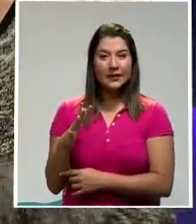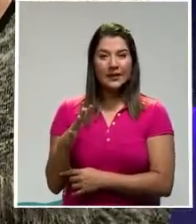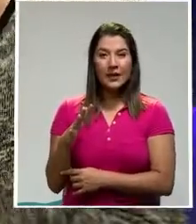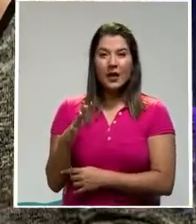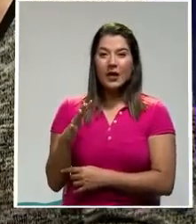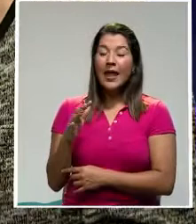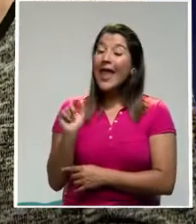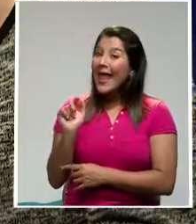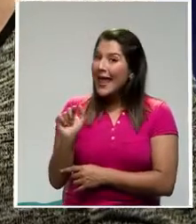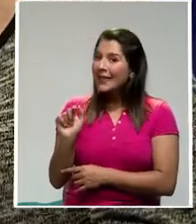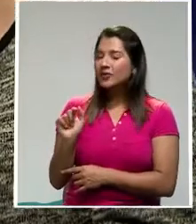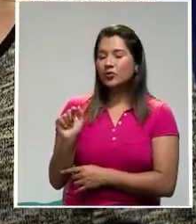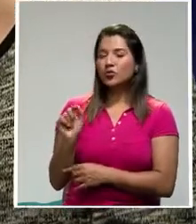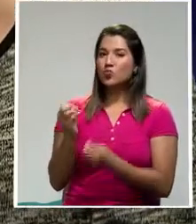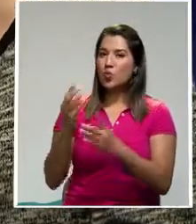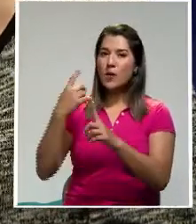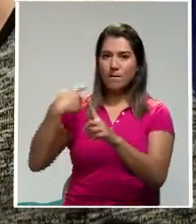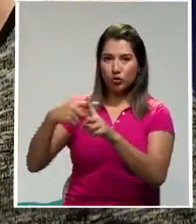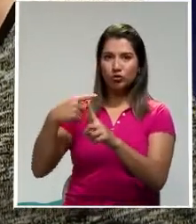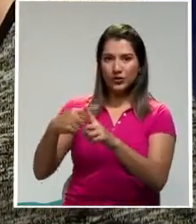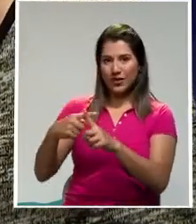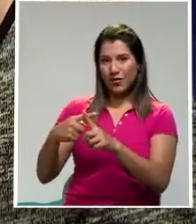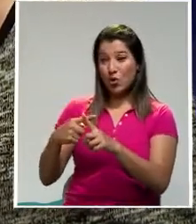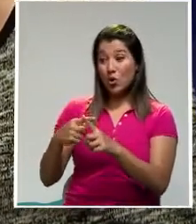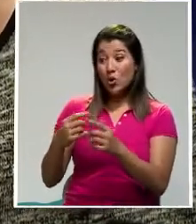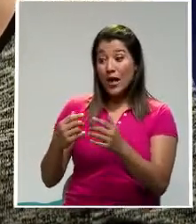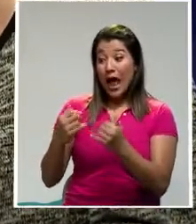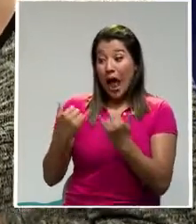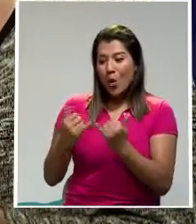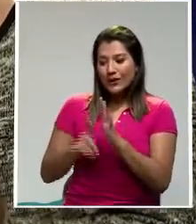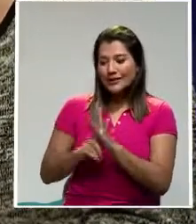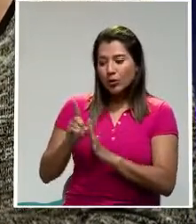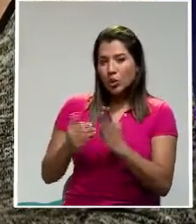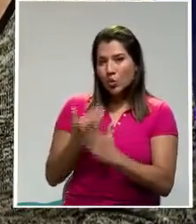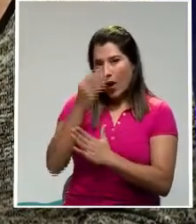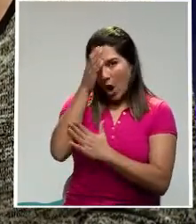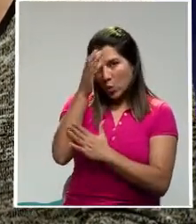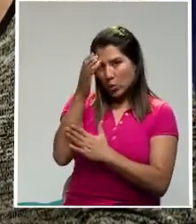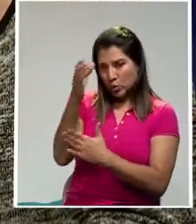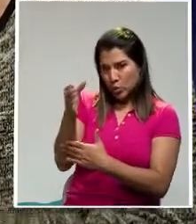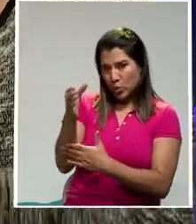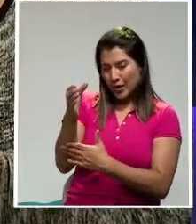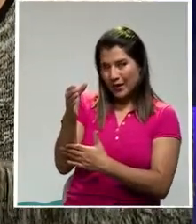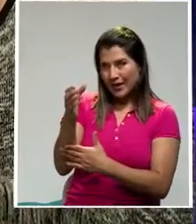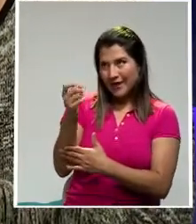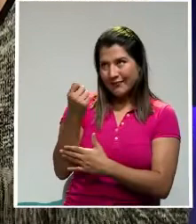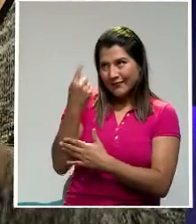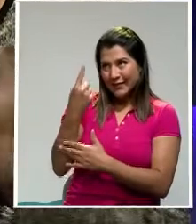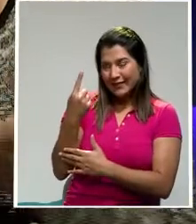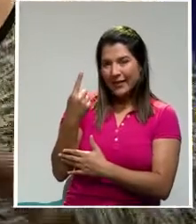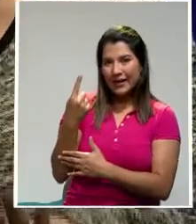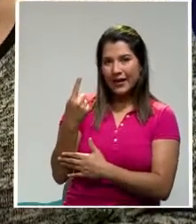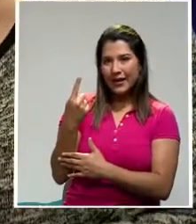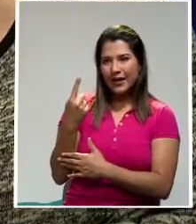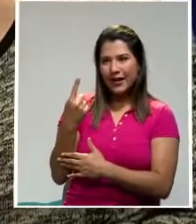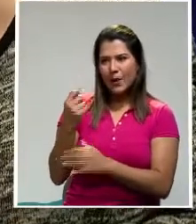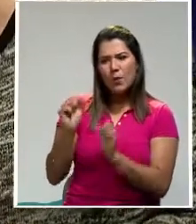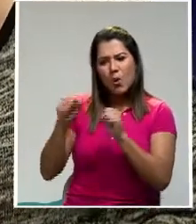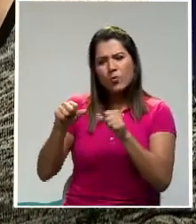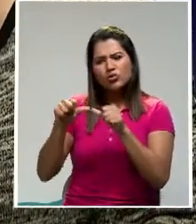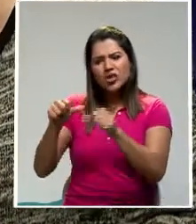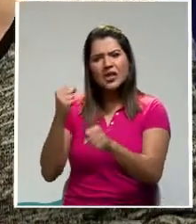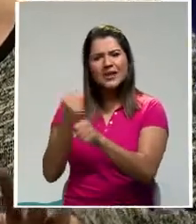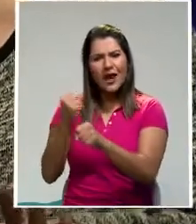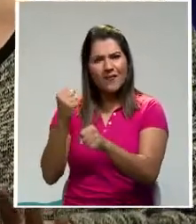algo positivo es esta cultura que estamos creando sobre la necesidad de poder seguir trabajando de